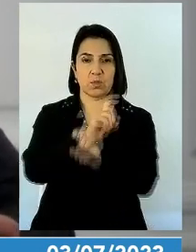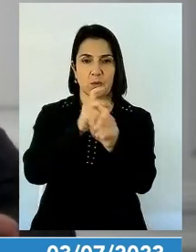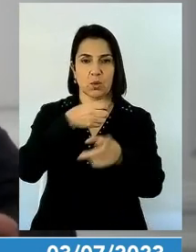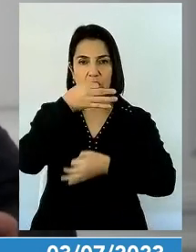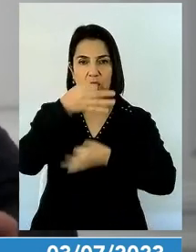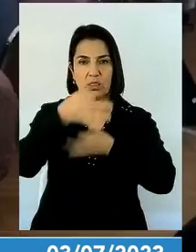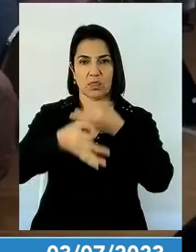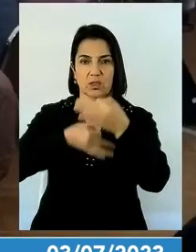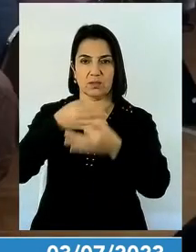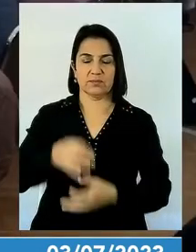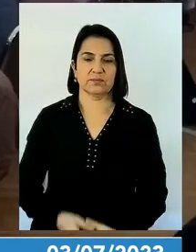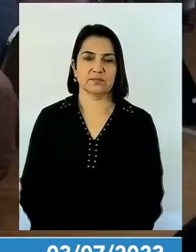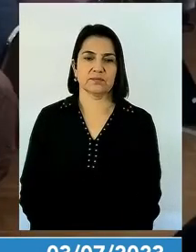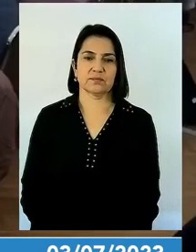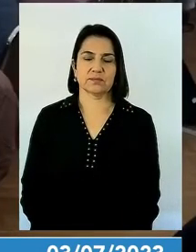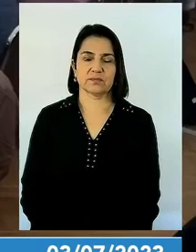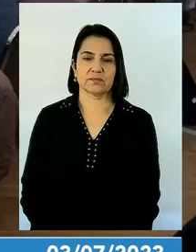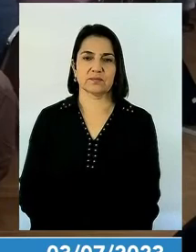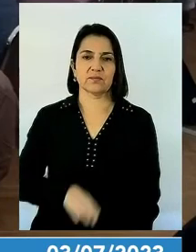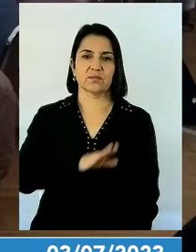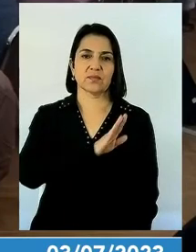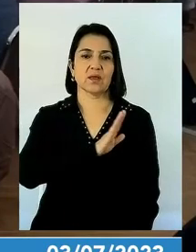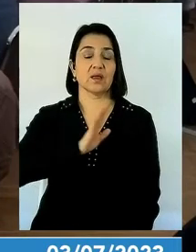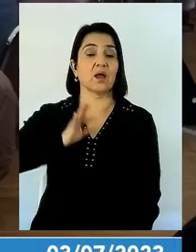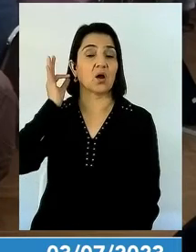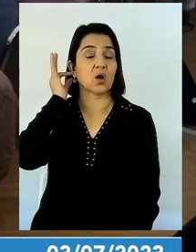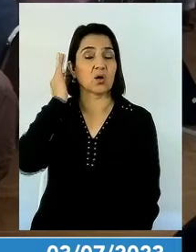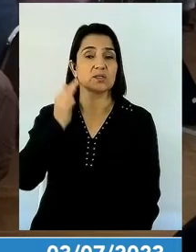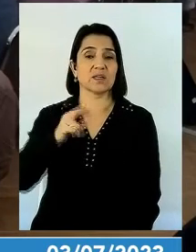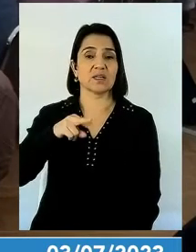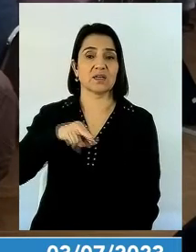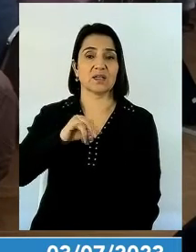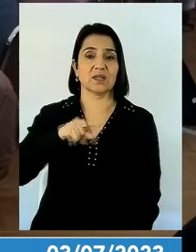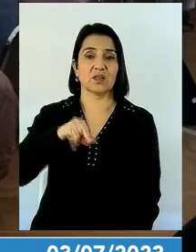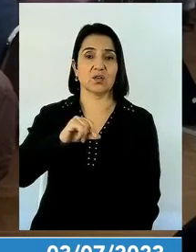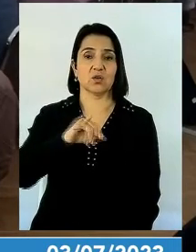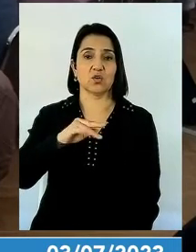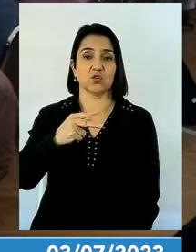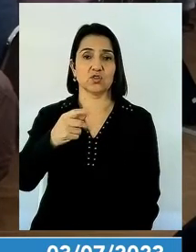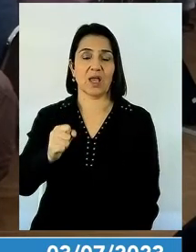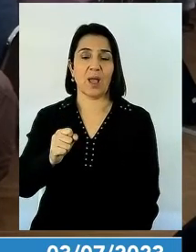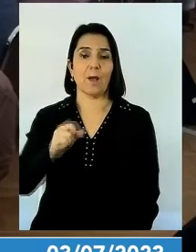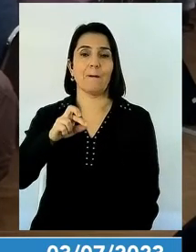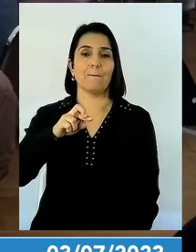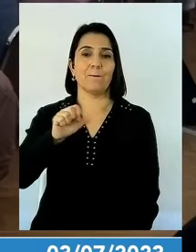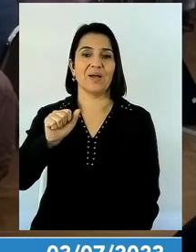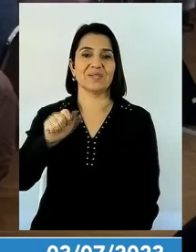La consejera Ninoska Payauna.